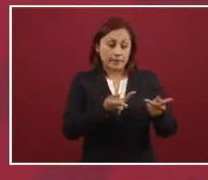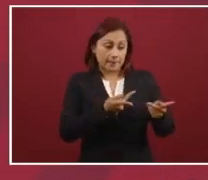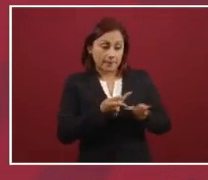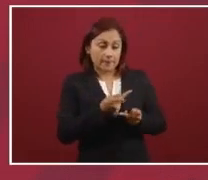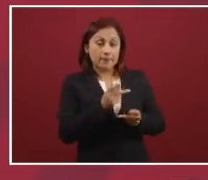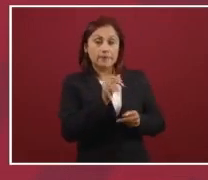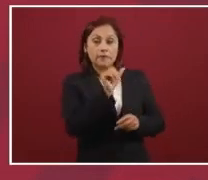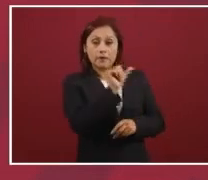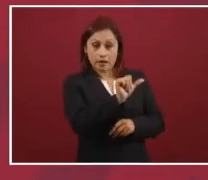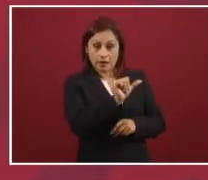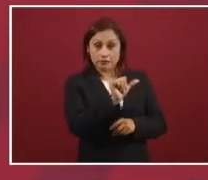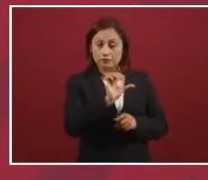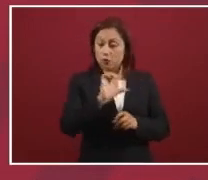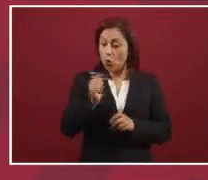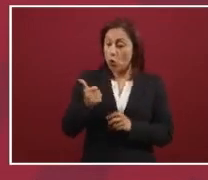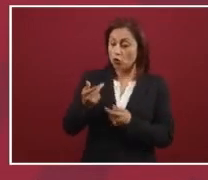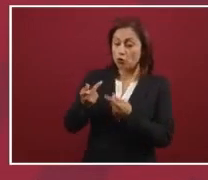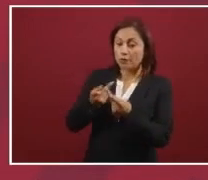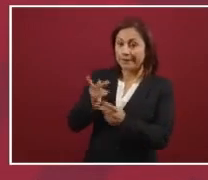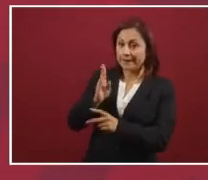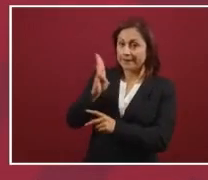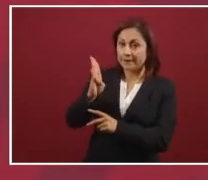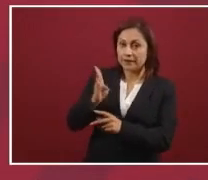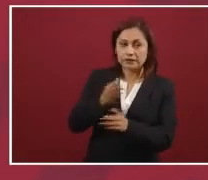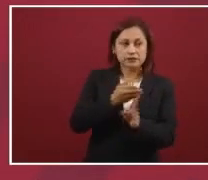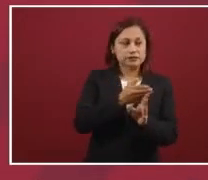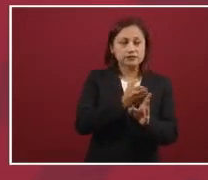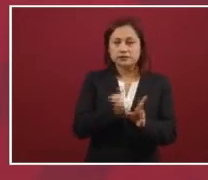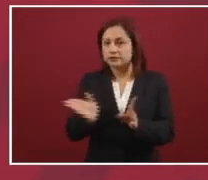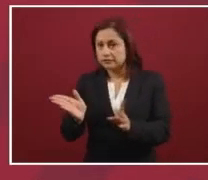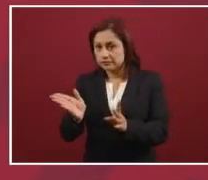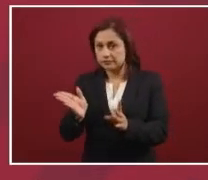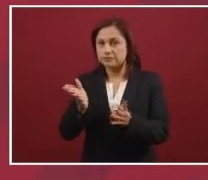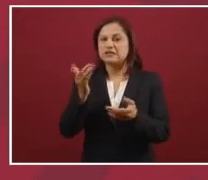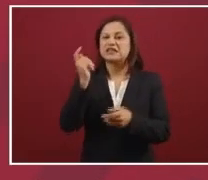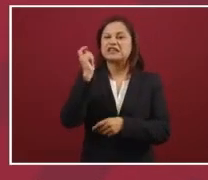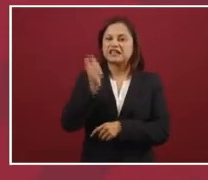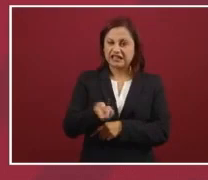básicamente en que se va a hacer